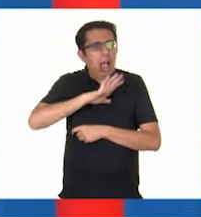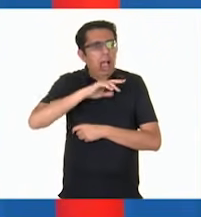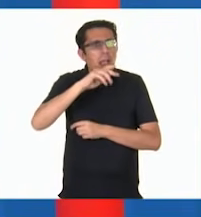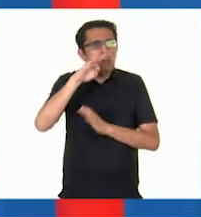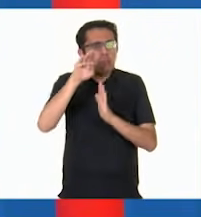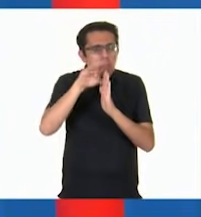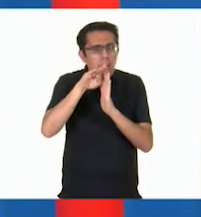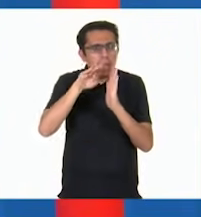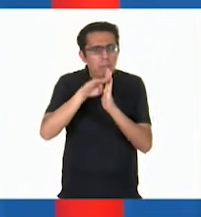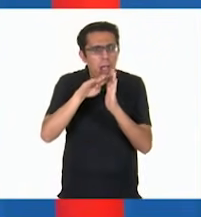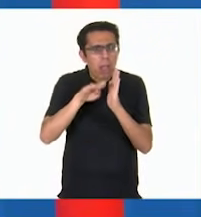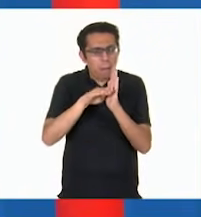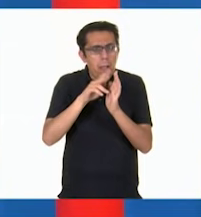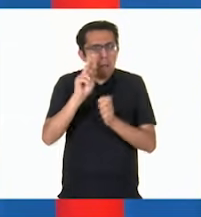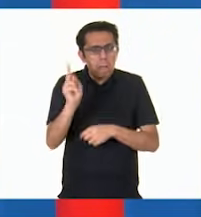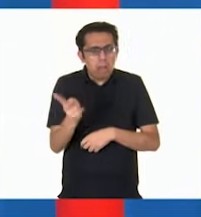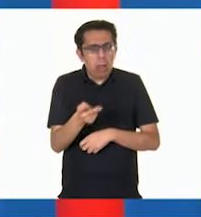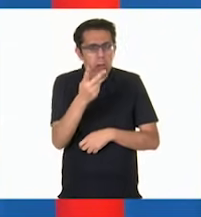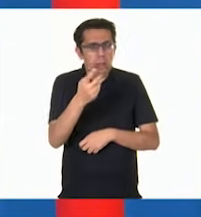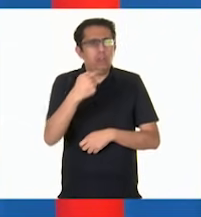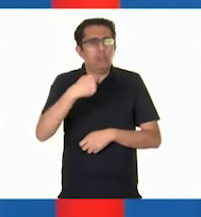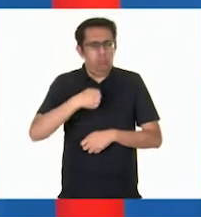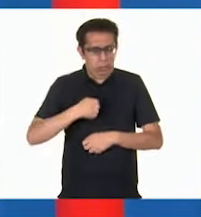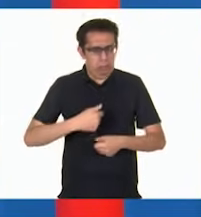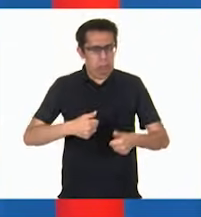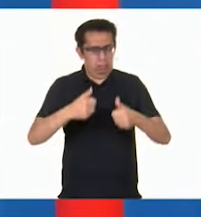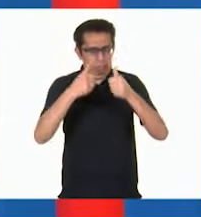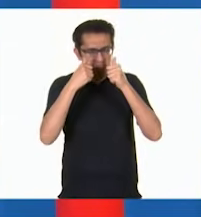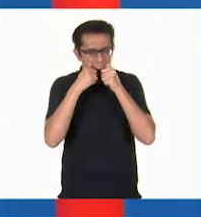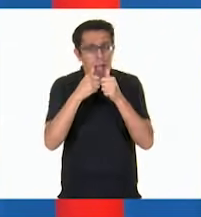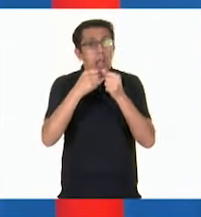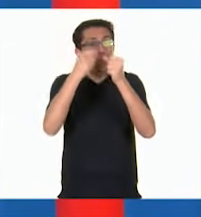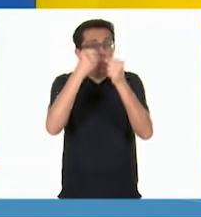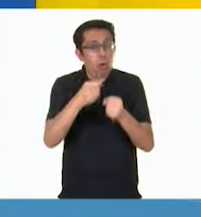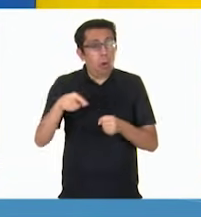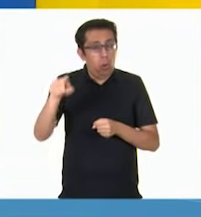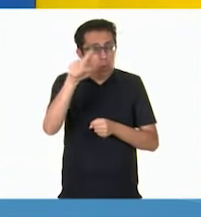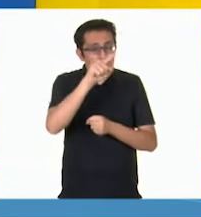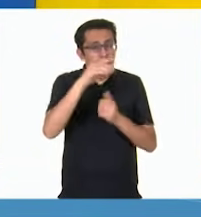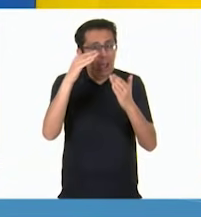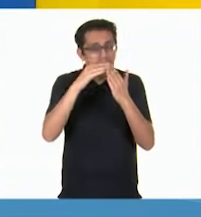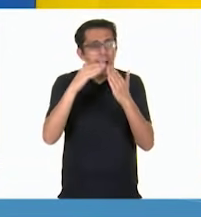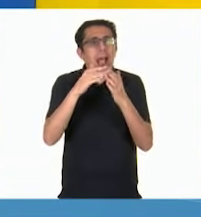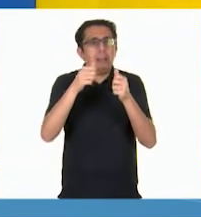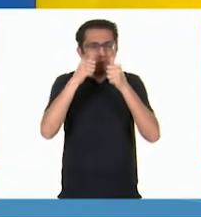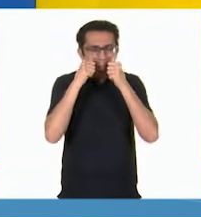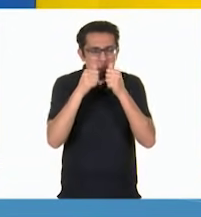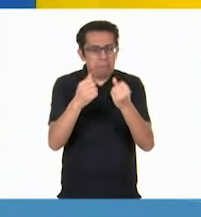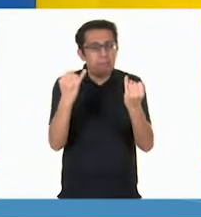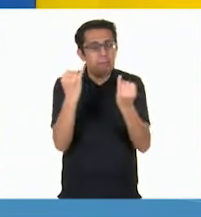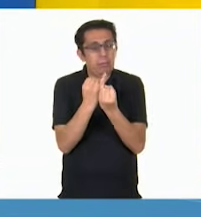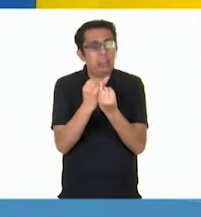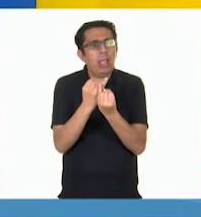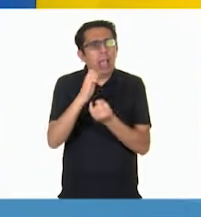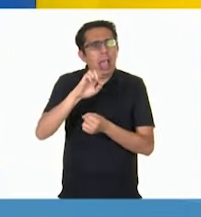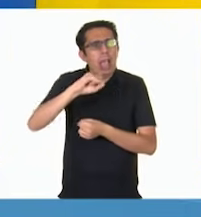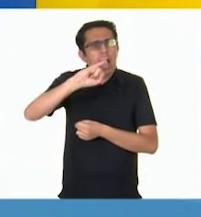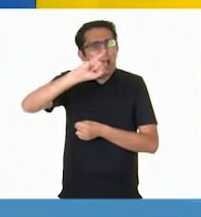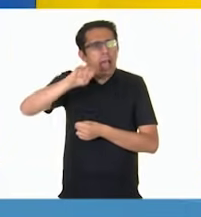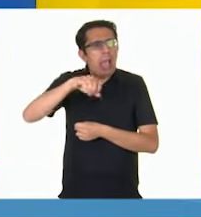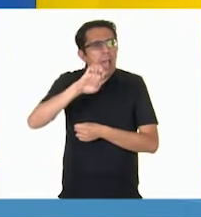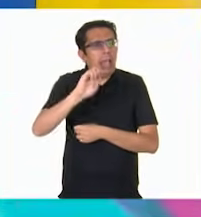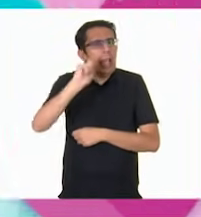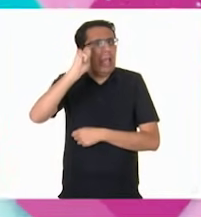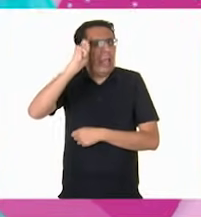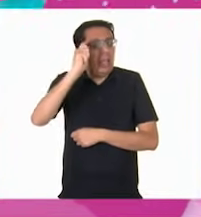y seguro a las niñas y niños en casa también están poniendo mucha atención. Un eje de simetría es una